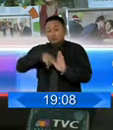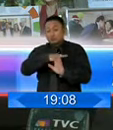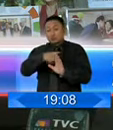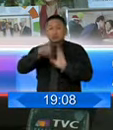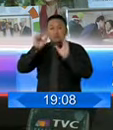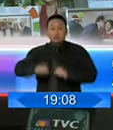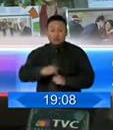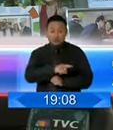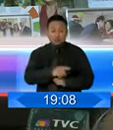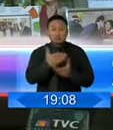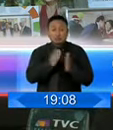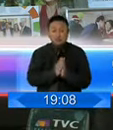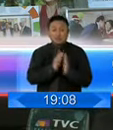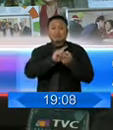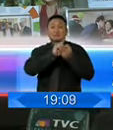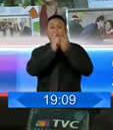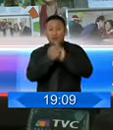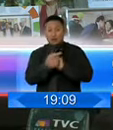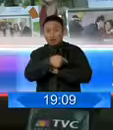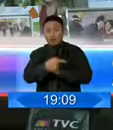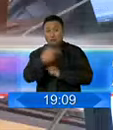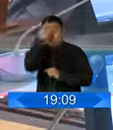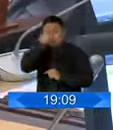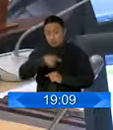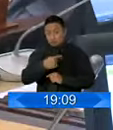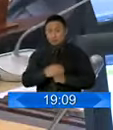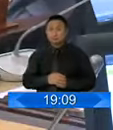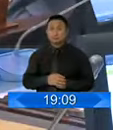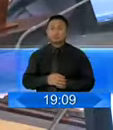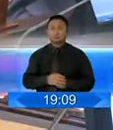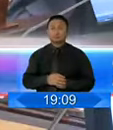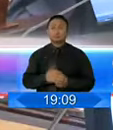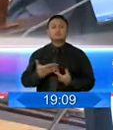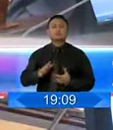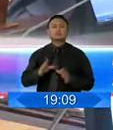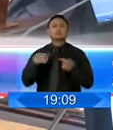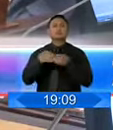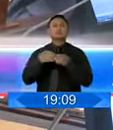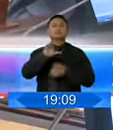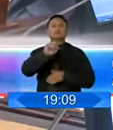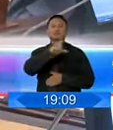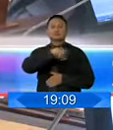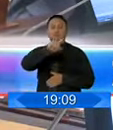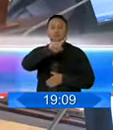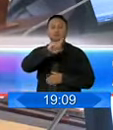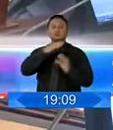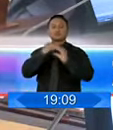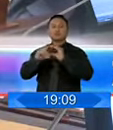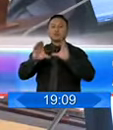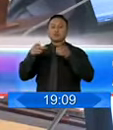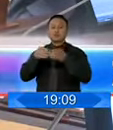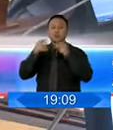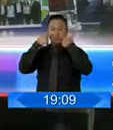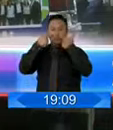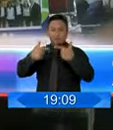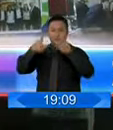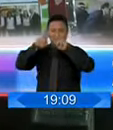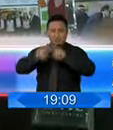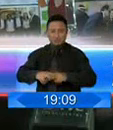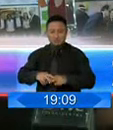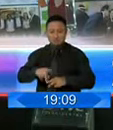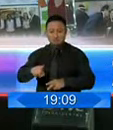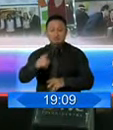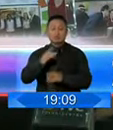ser apeladas ante el contencioso administrativo. La resolución del CAL será remitida a la Comisión de Fiscalización, por lo